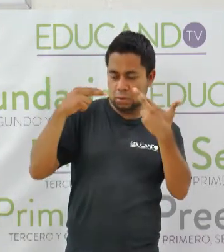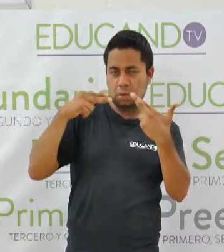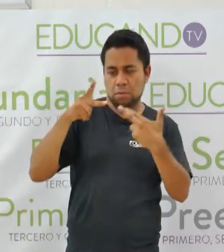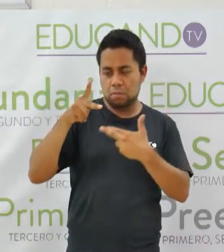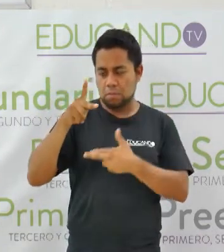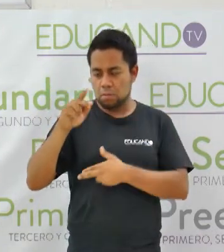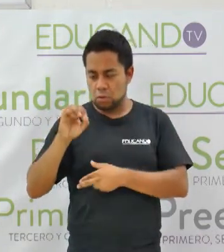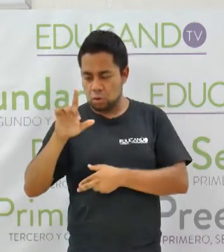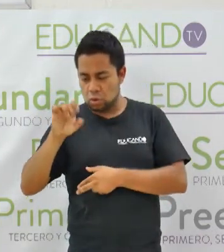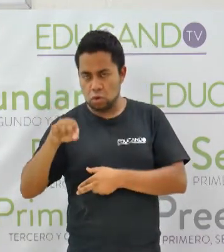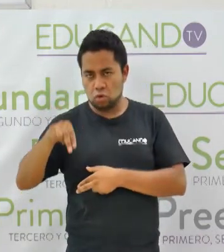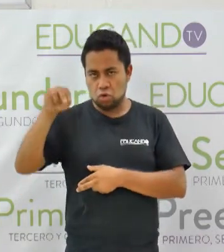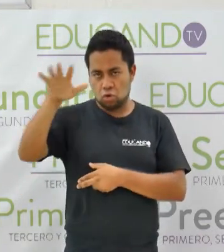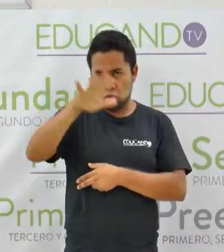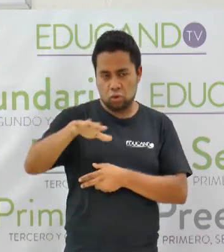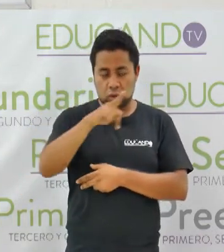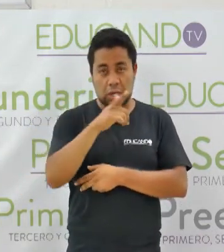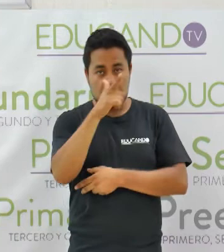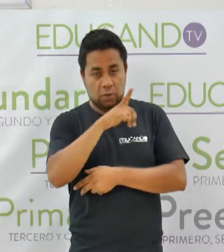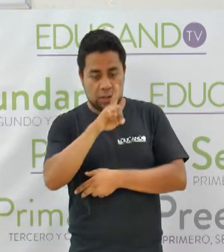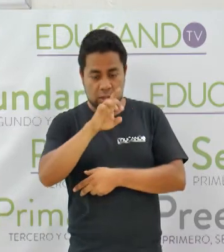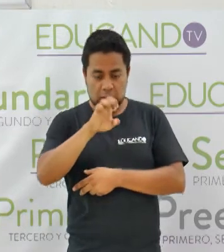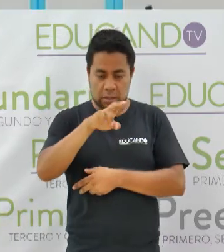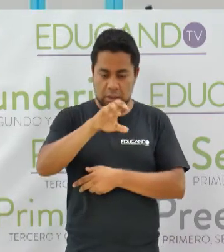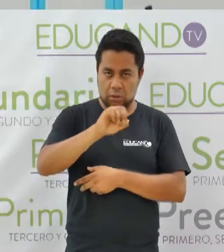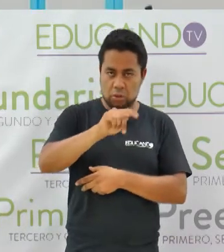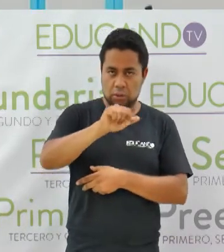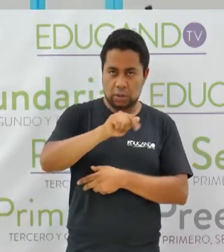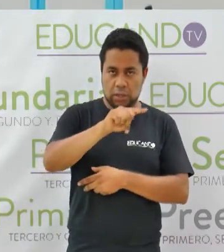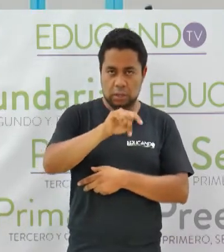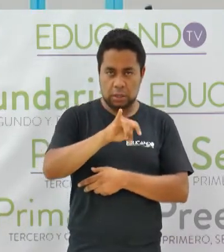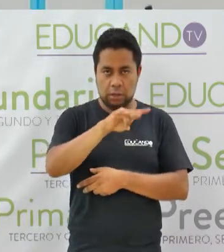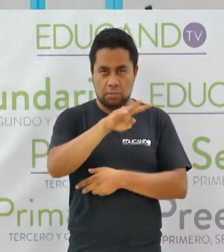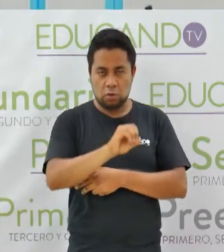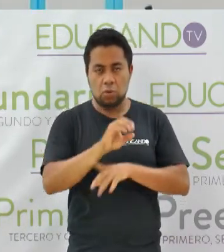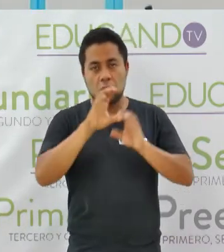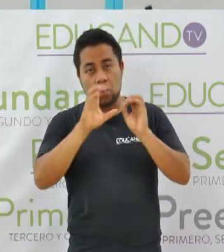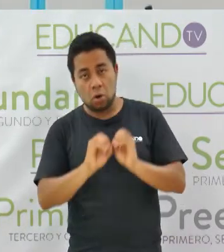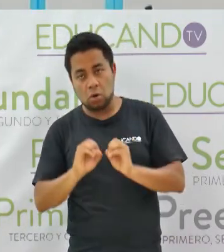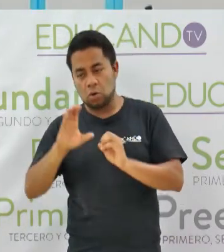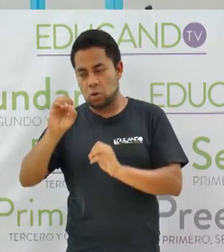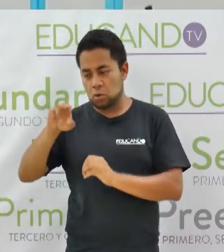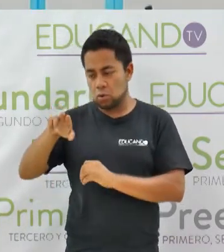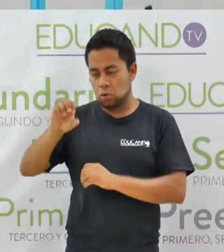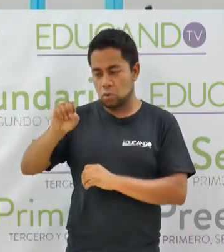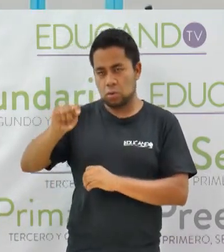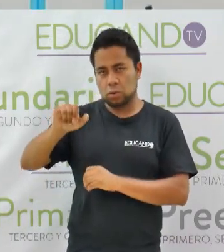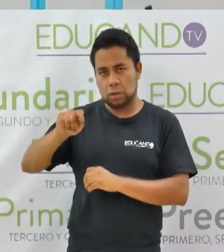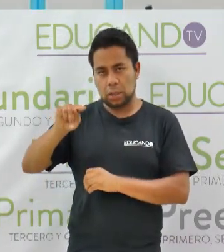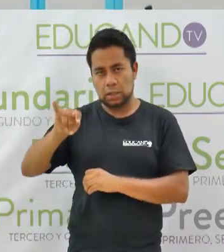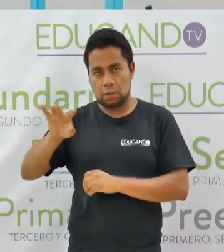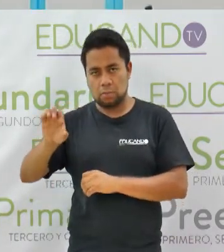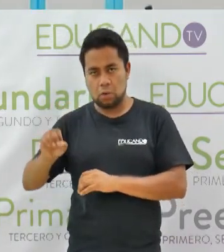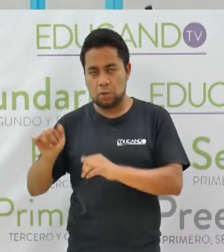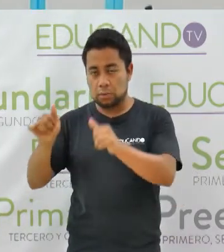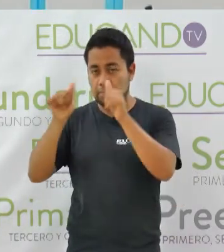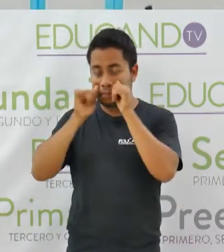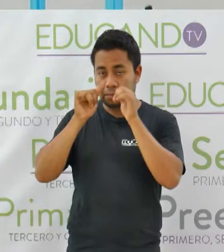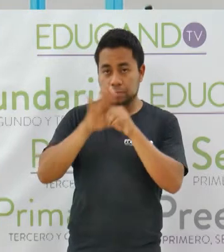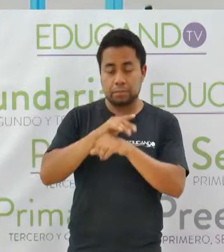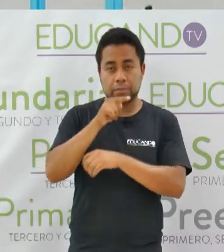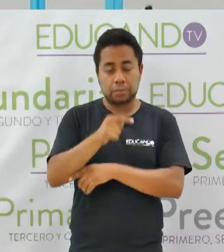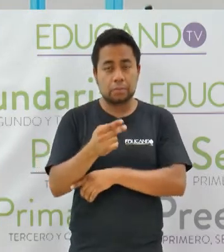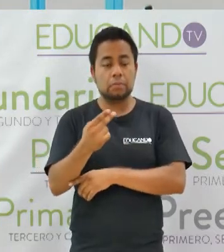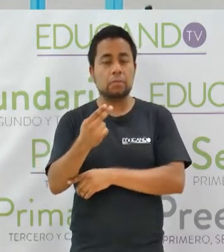Polo Norte. ¿Lenguaje denotativo o lenguaje connotativo? Mucha atención, porque